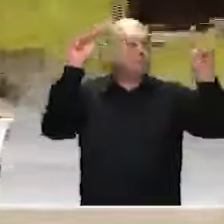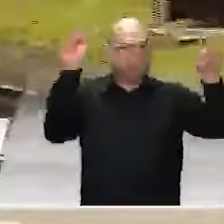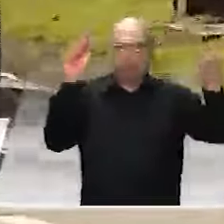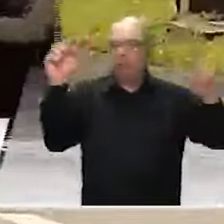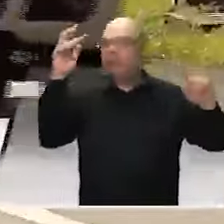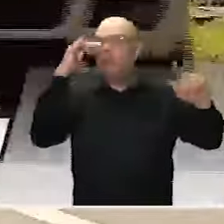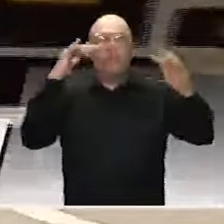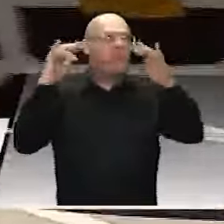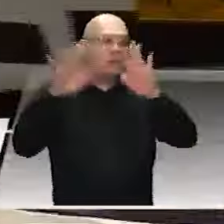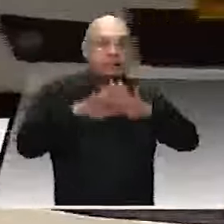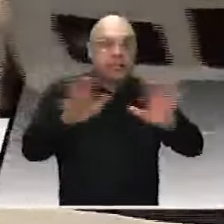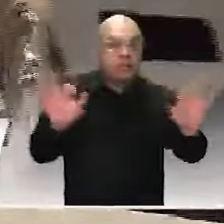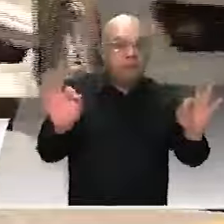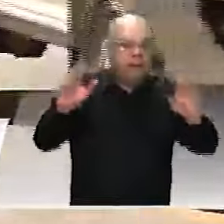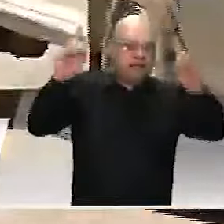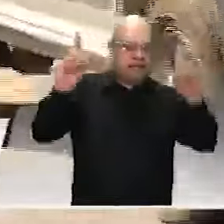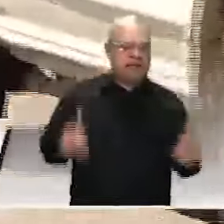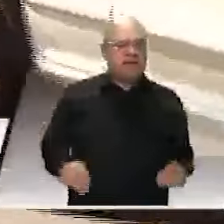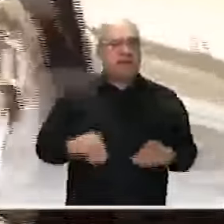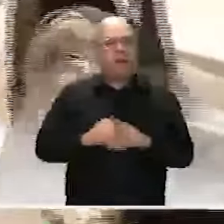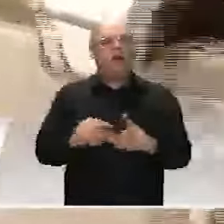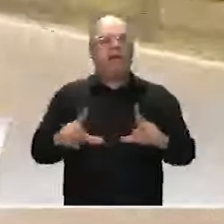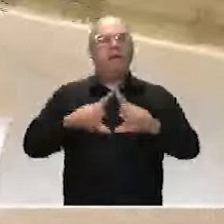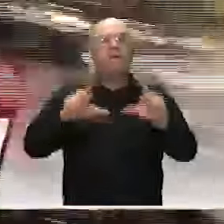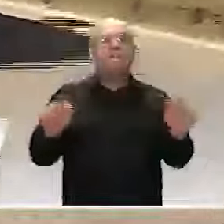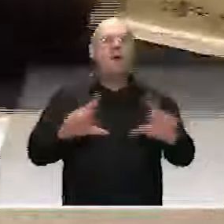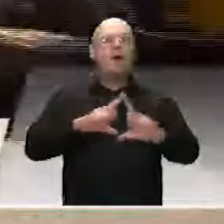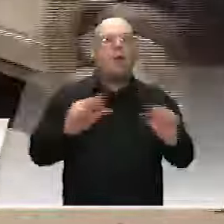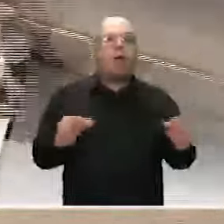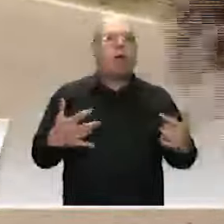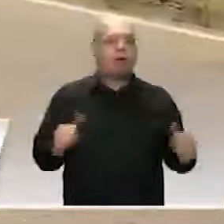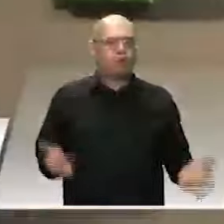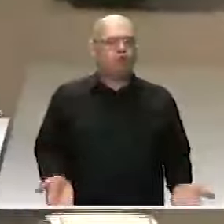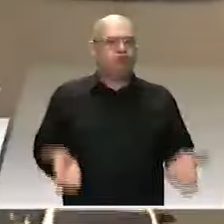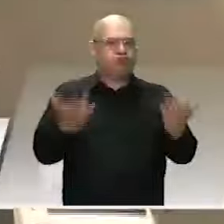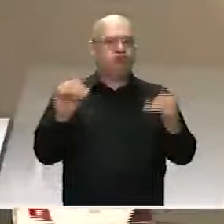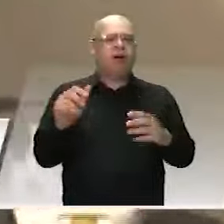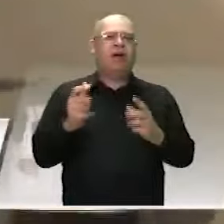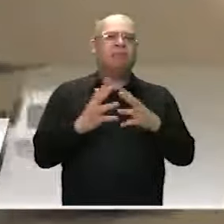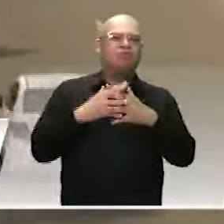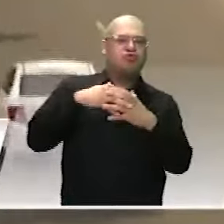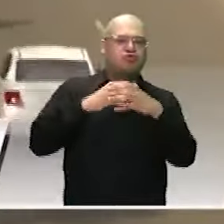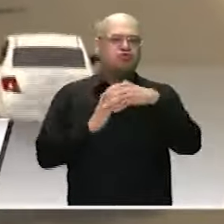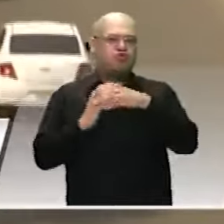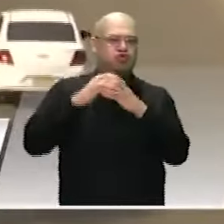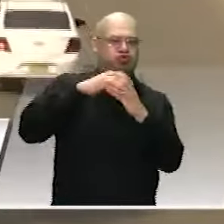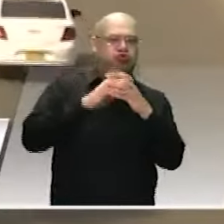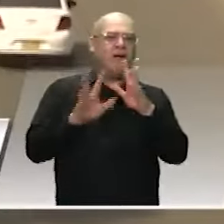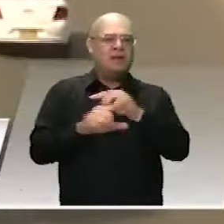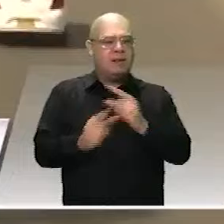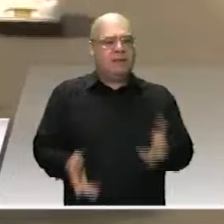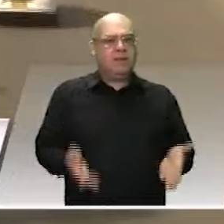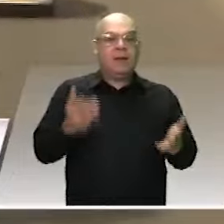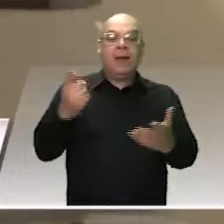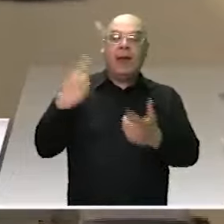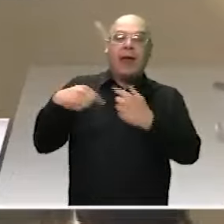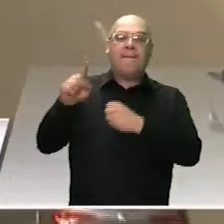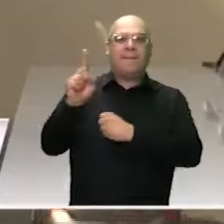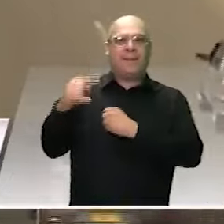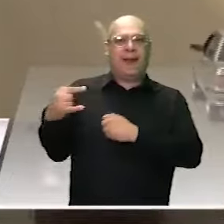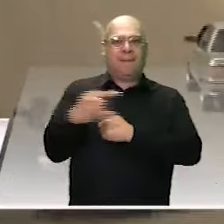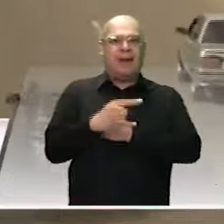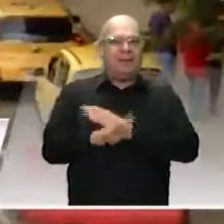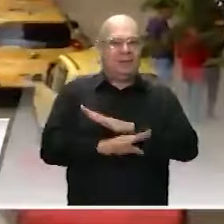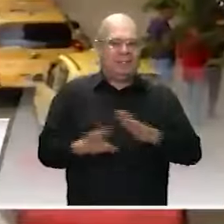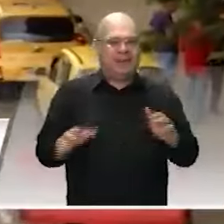decisión de levantar la medida de pico y placa ambiental para transporte de carga que aplicaba desde el pasado primero de maro lo